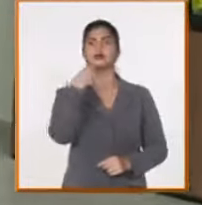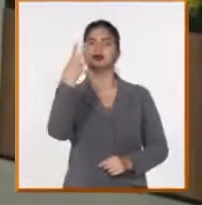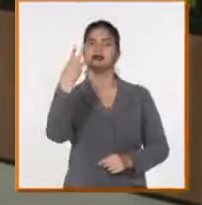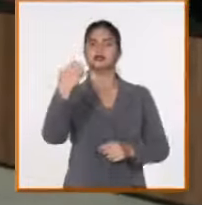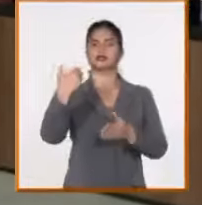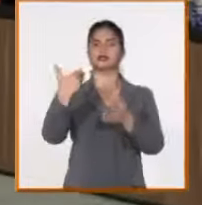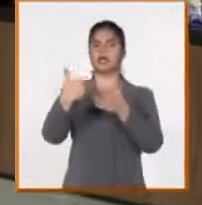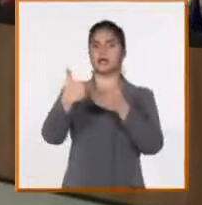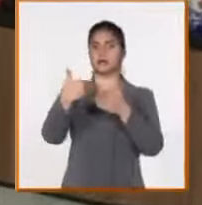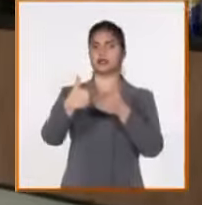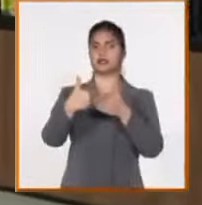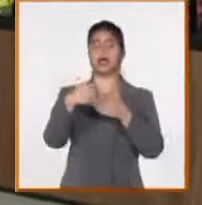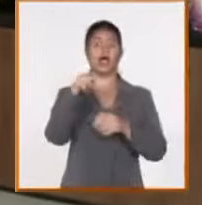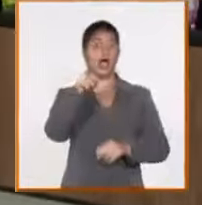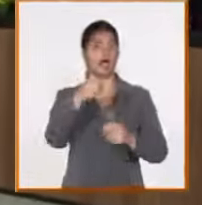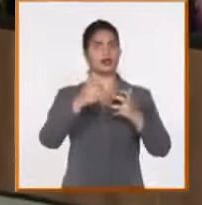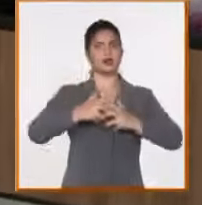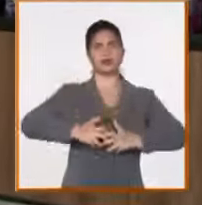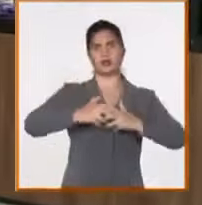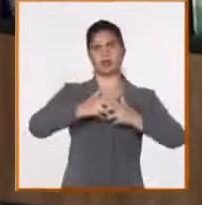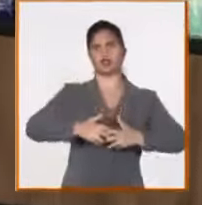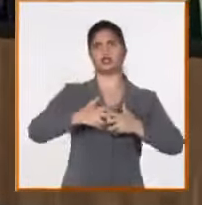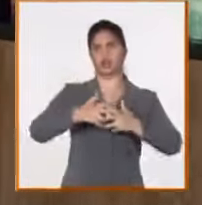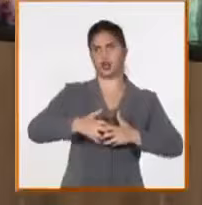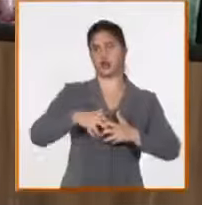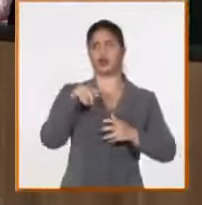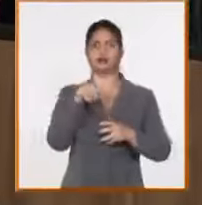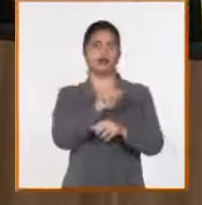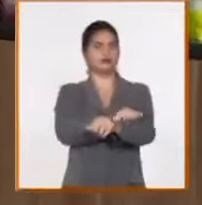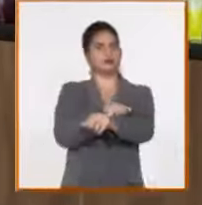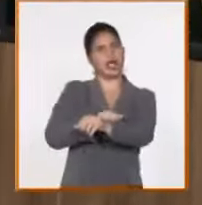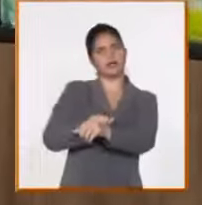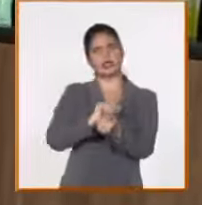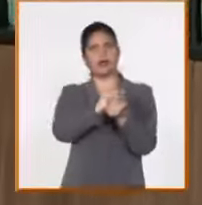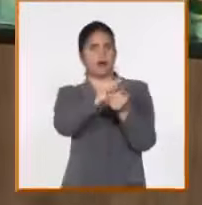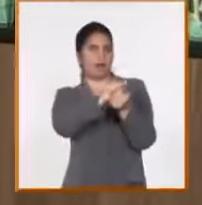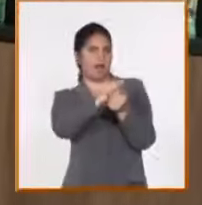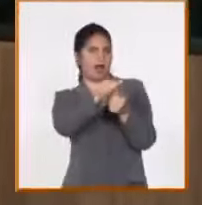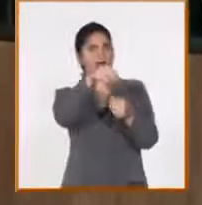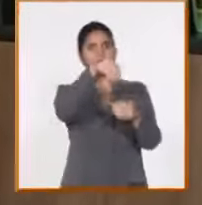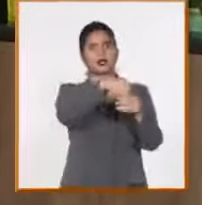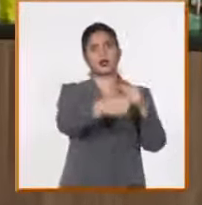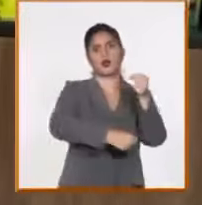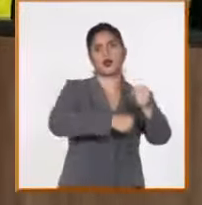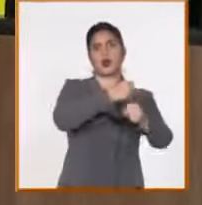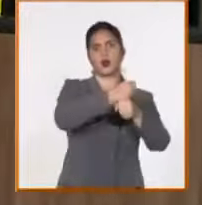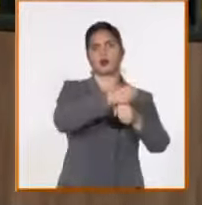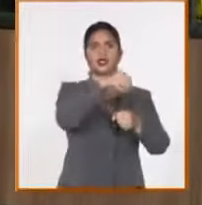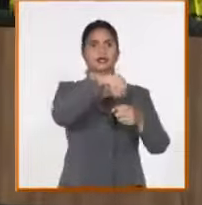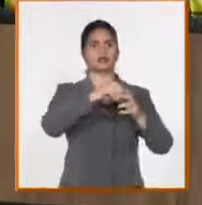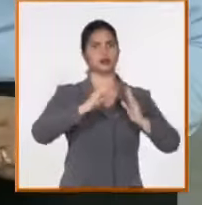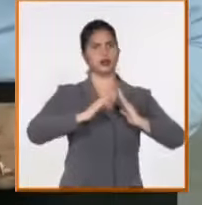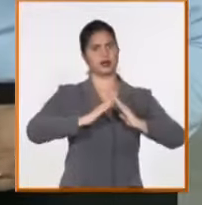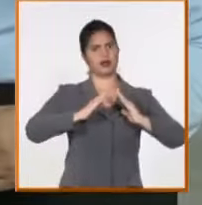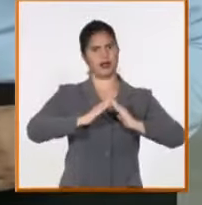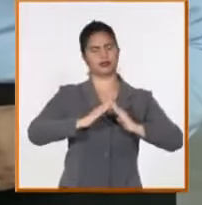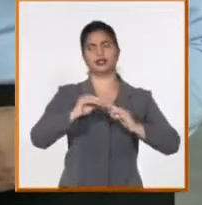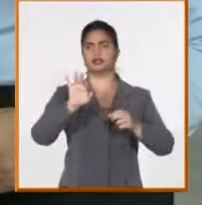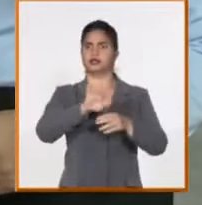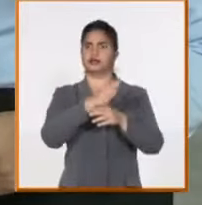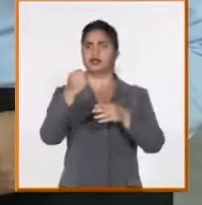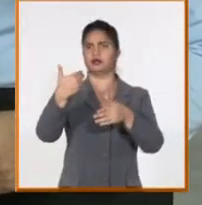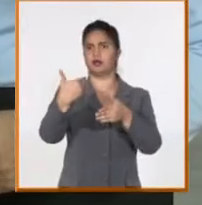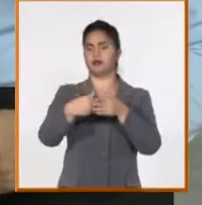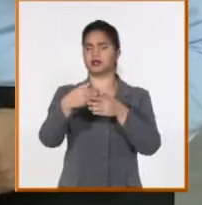hil dedicadas a la producción de artículos de aseo y del hogar susel Unilever susel tbv y artis en